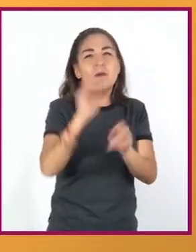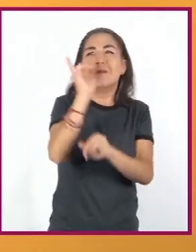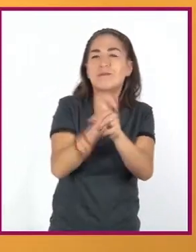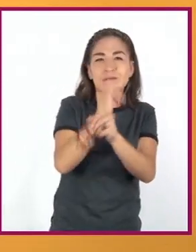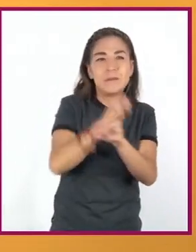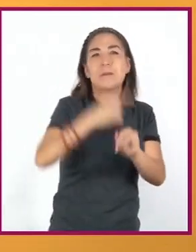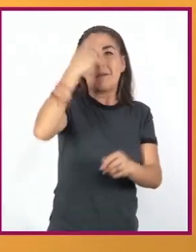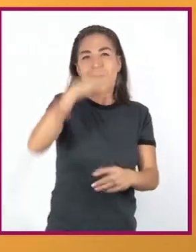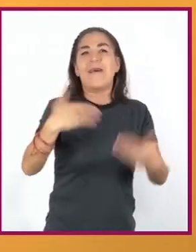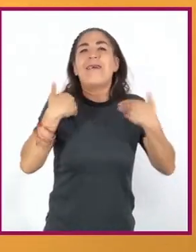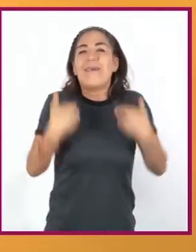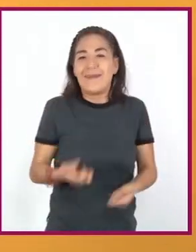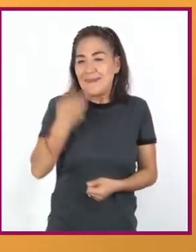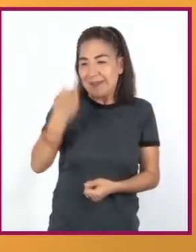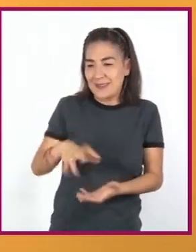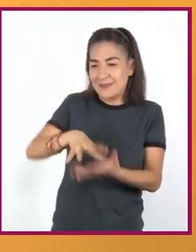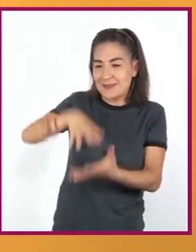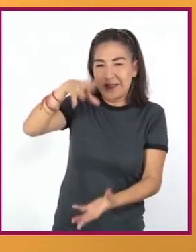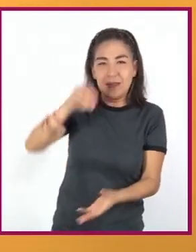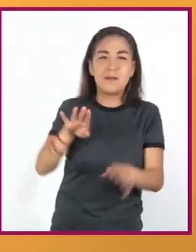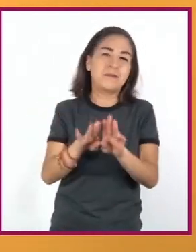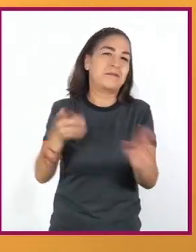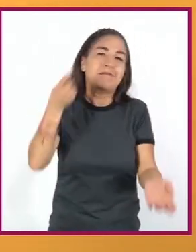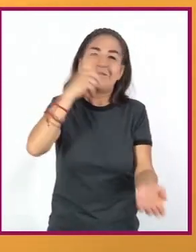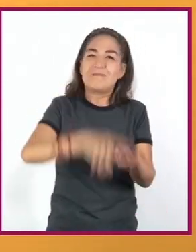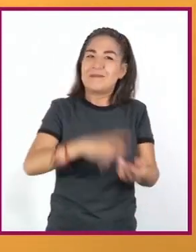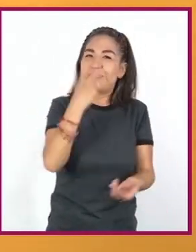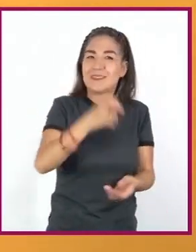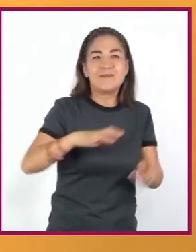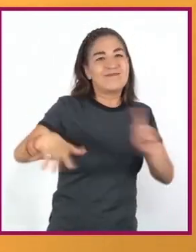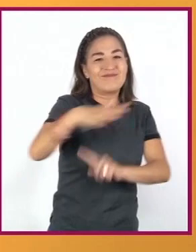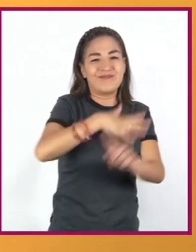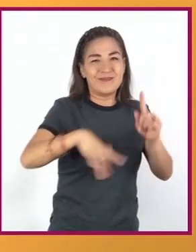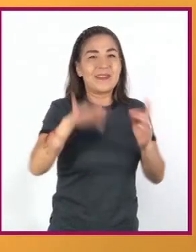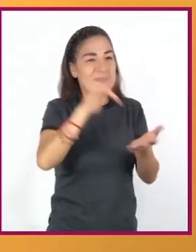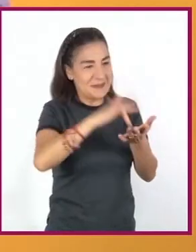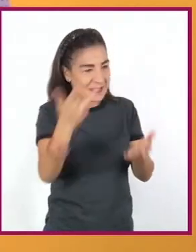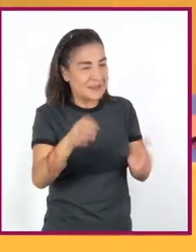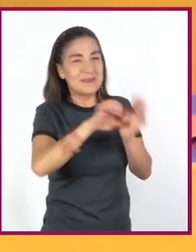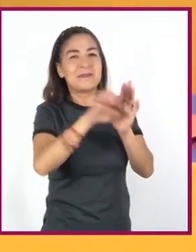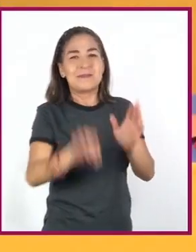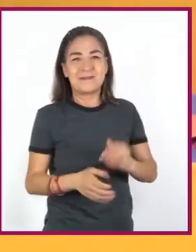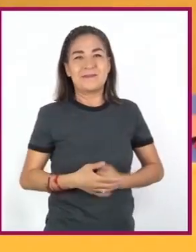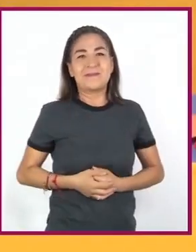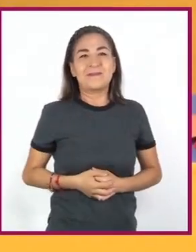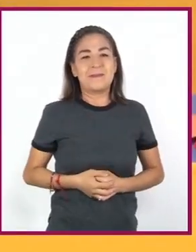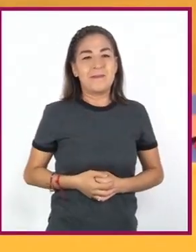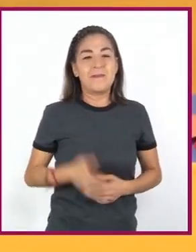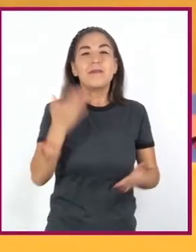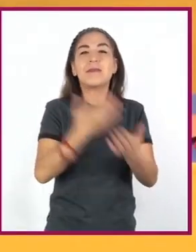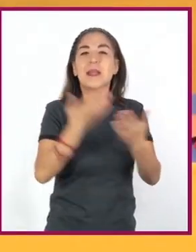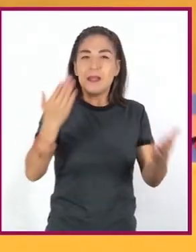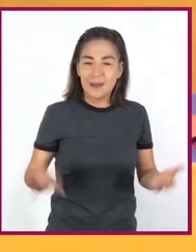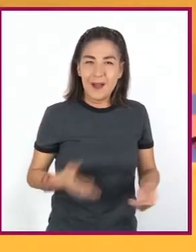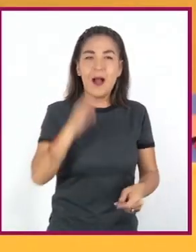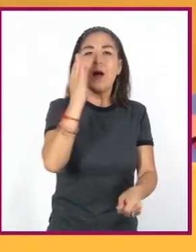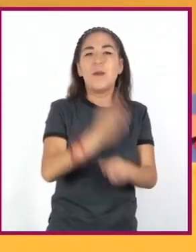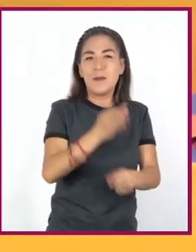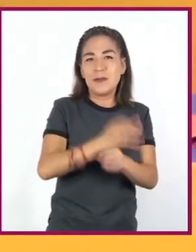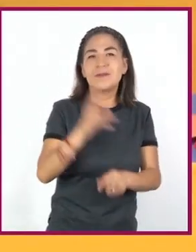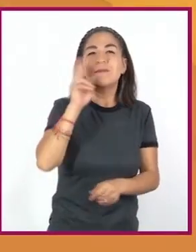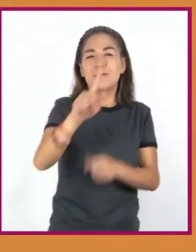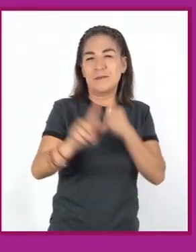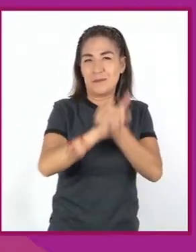la geometría está presente en nuestro entorno. Gracias por el ejemplo, maestra. Ahora, resolvamos